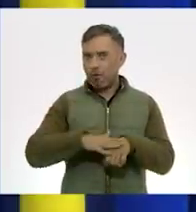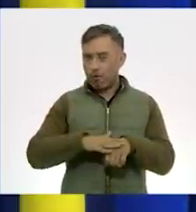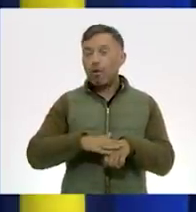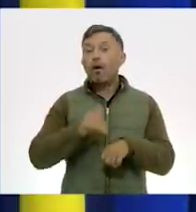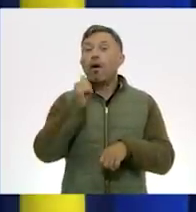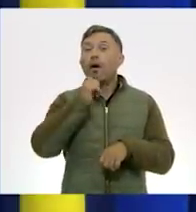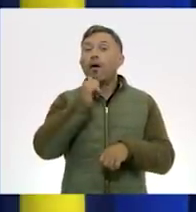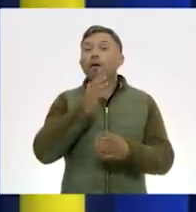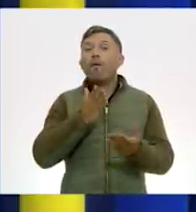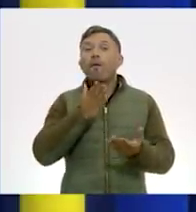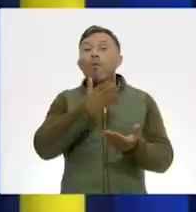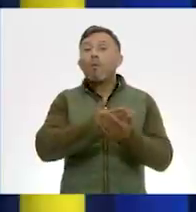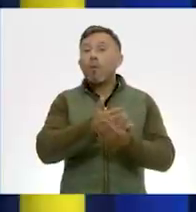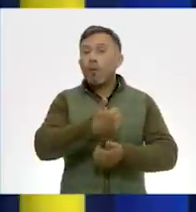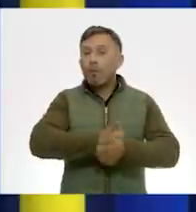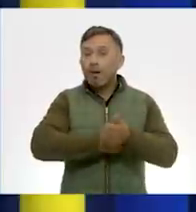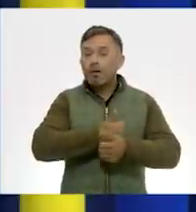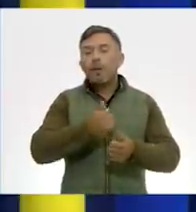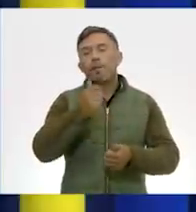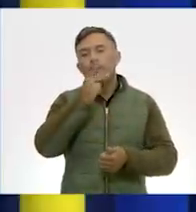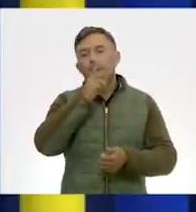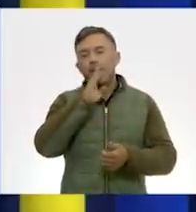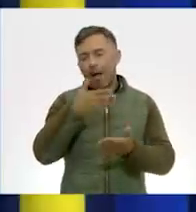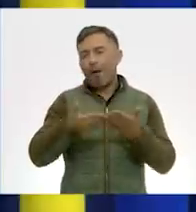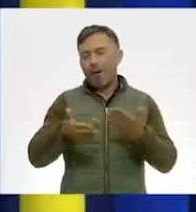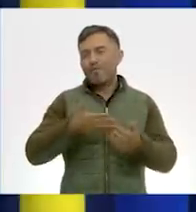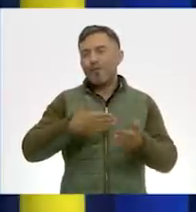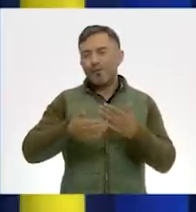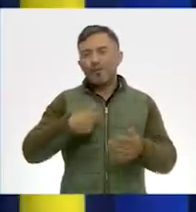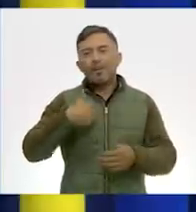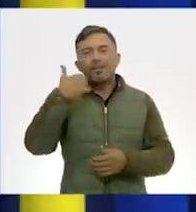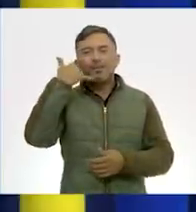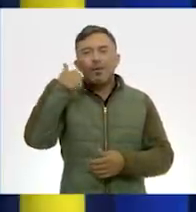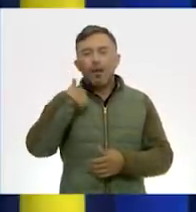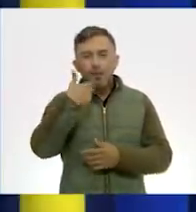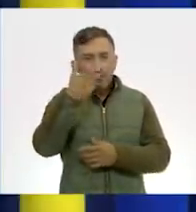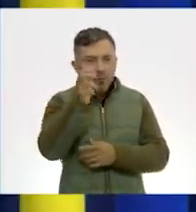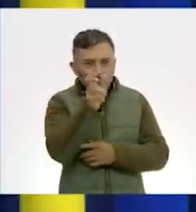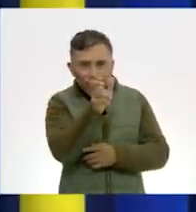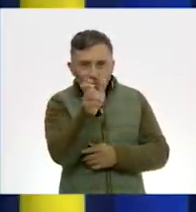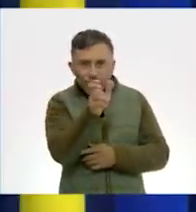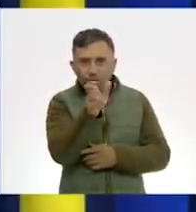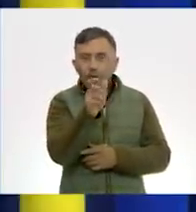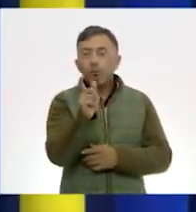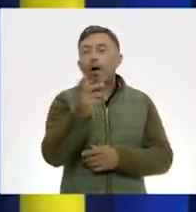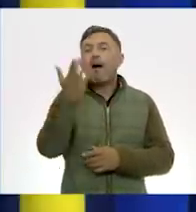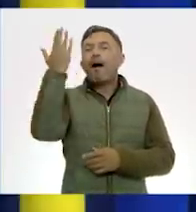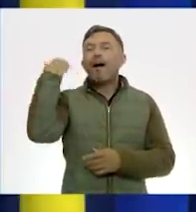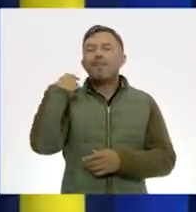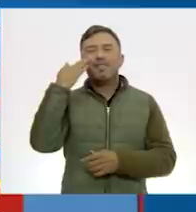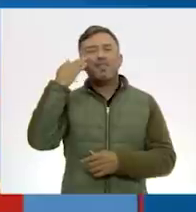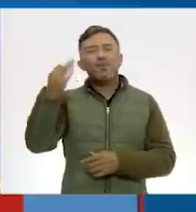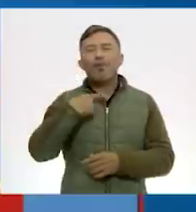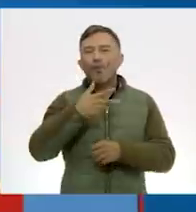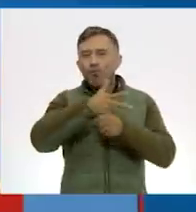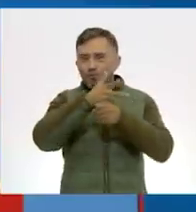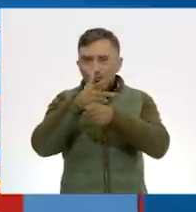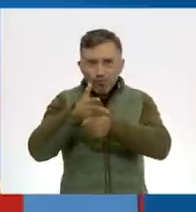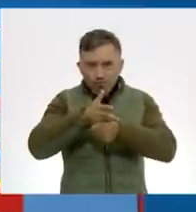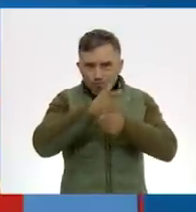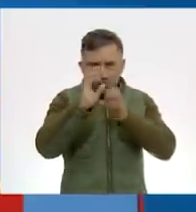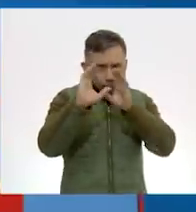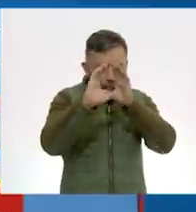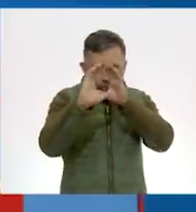nuestros papás y van o los celulares ahora, y antes iban con unas cámaras y ahí nos estaban retrate y retrate todo el día. Así es. Era